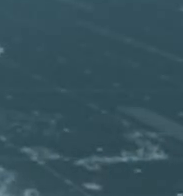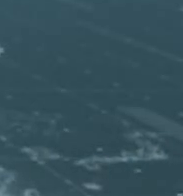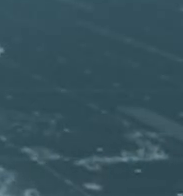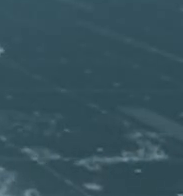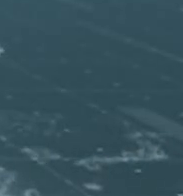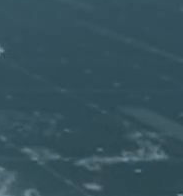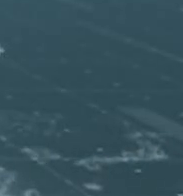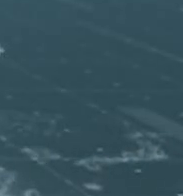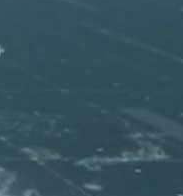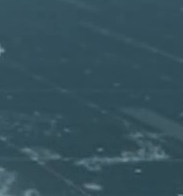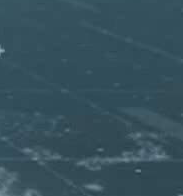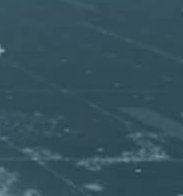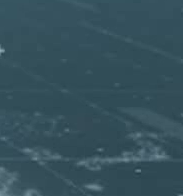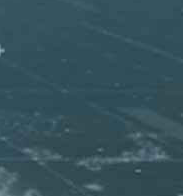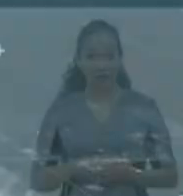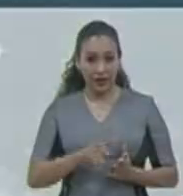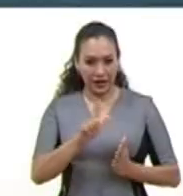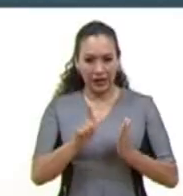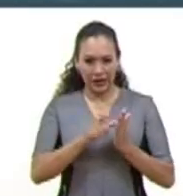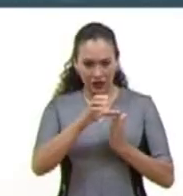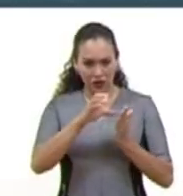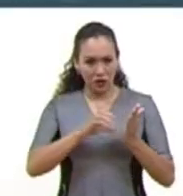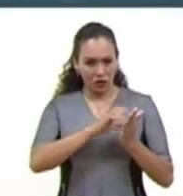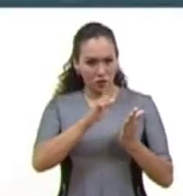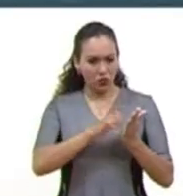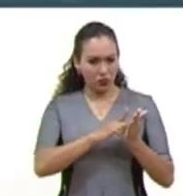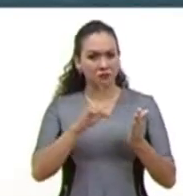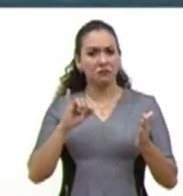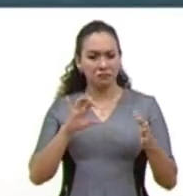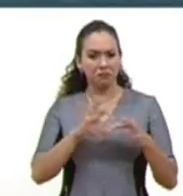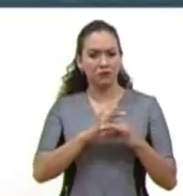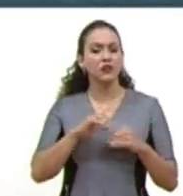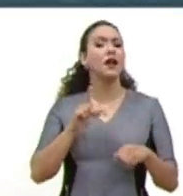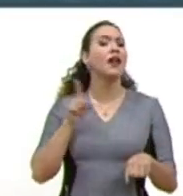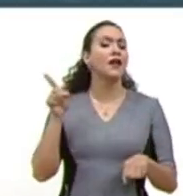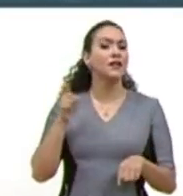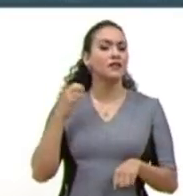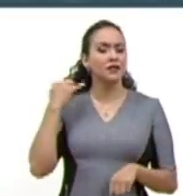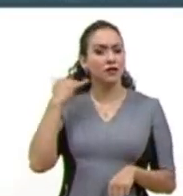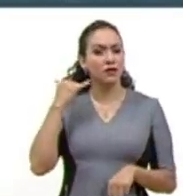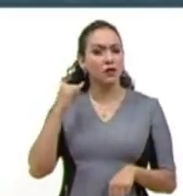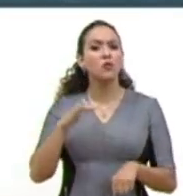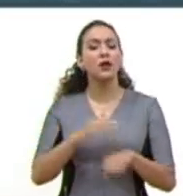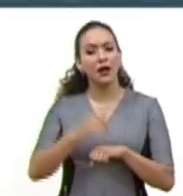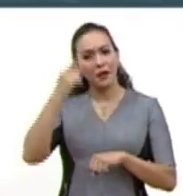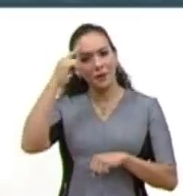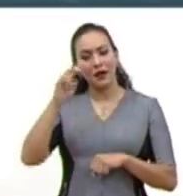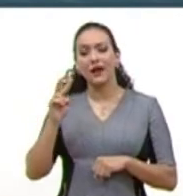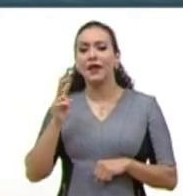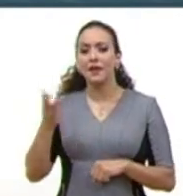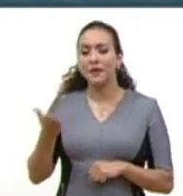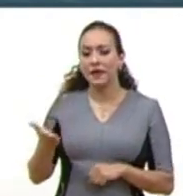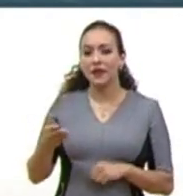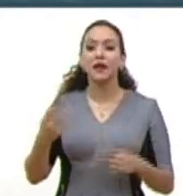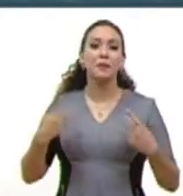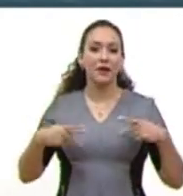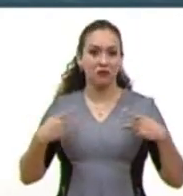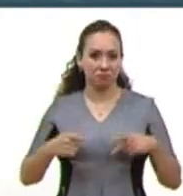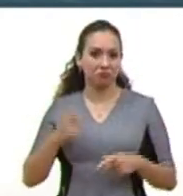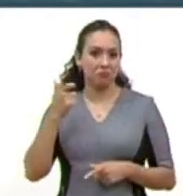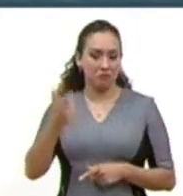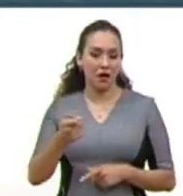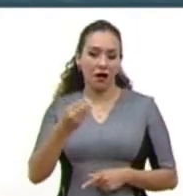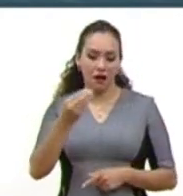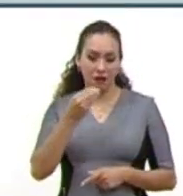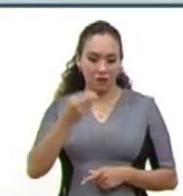Es constitucional disposición de Yucatán que sanciona con prisión el incumplimiento de las obligaciones alimentarias, determinó la